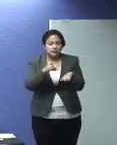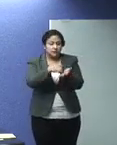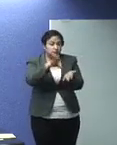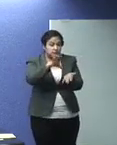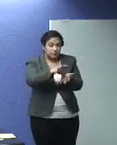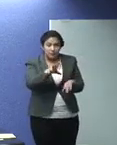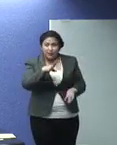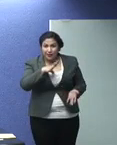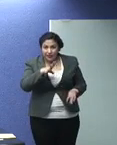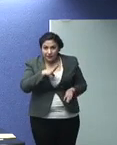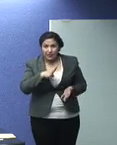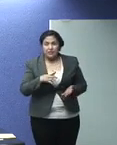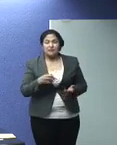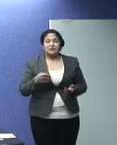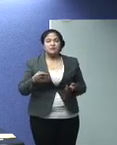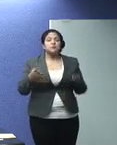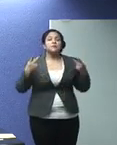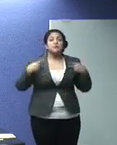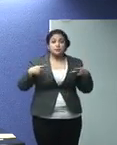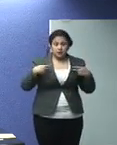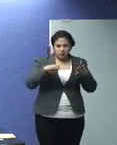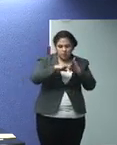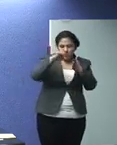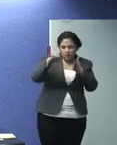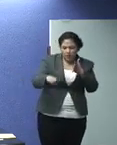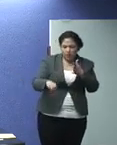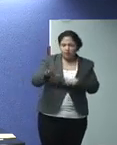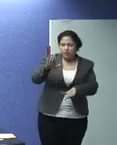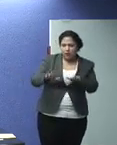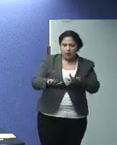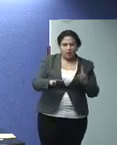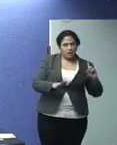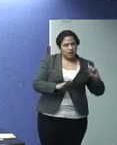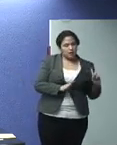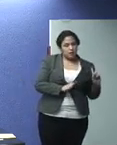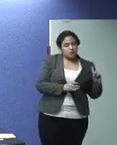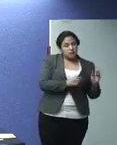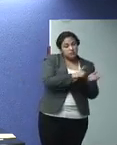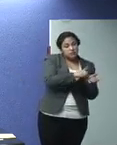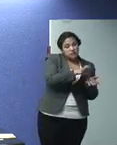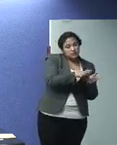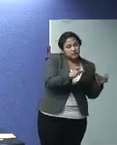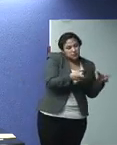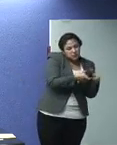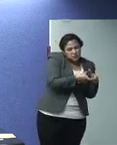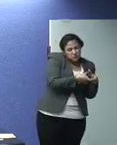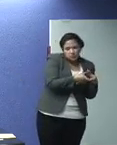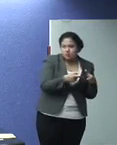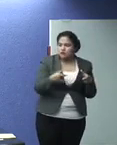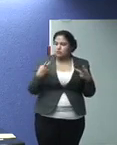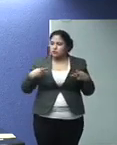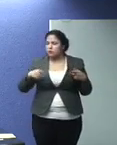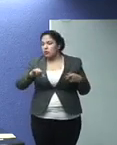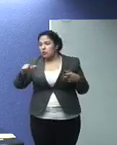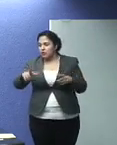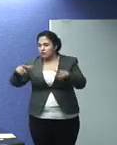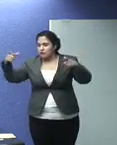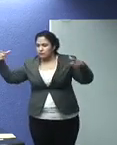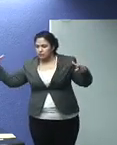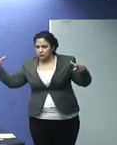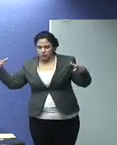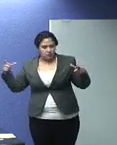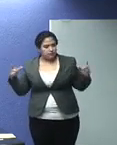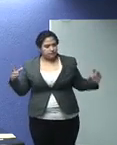y se habla de la inclusión de las minorías a estas mayorías normativas. Y ahí justo el